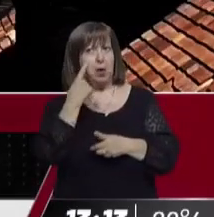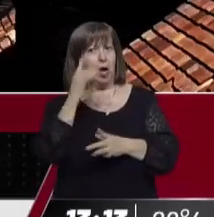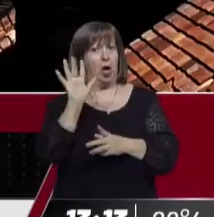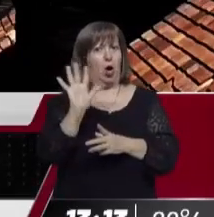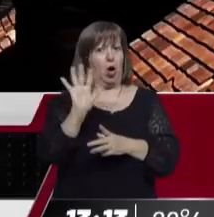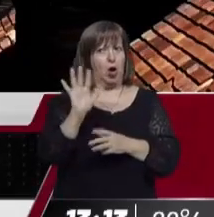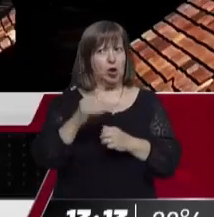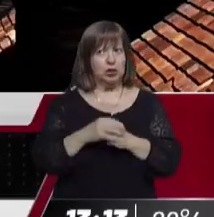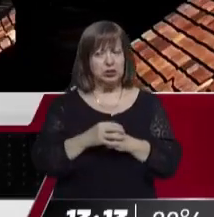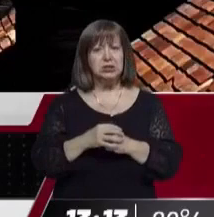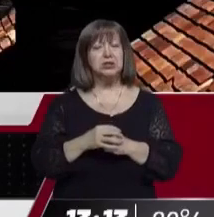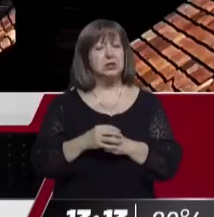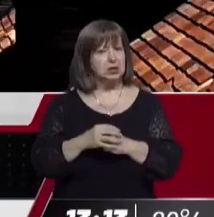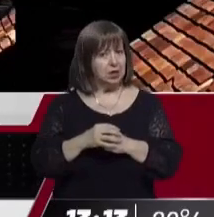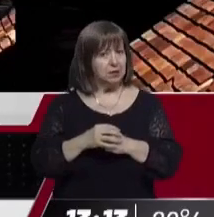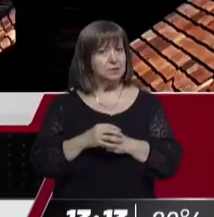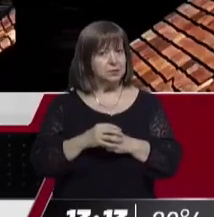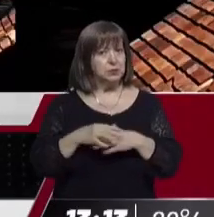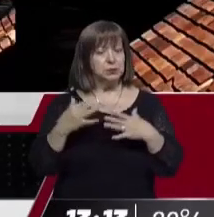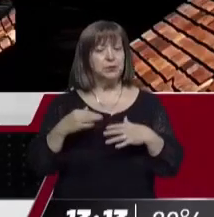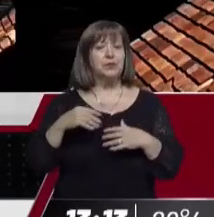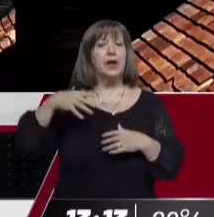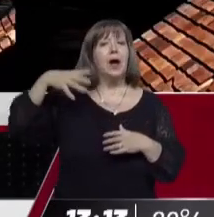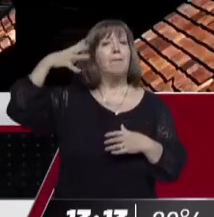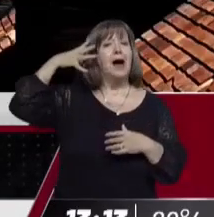las aprendimos allí. Claro, nuestro país tiene